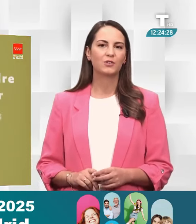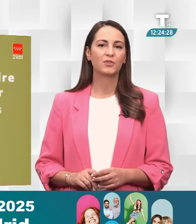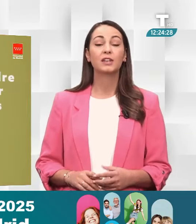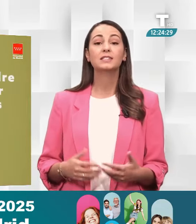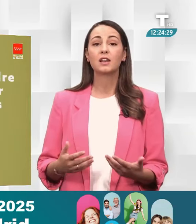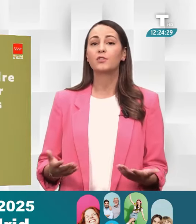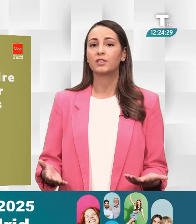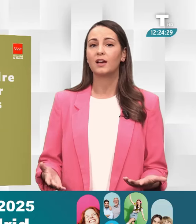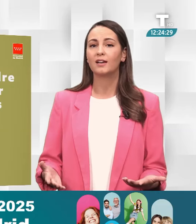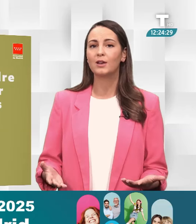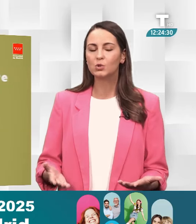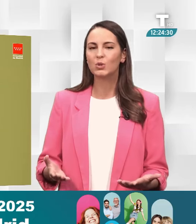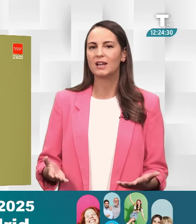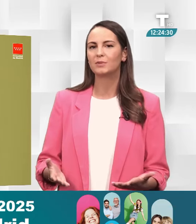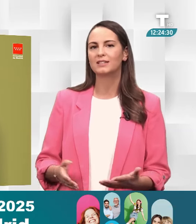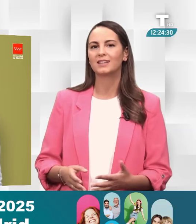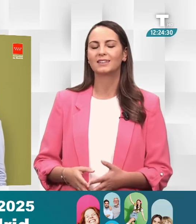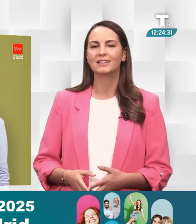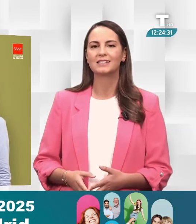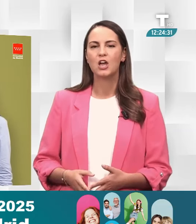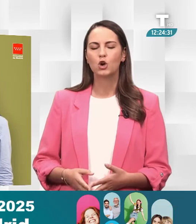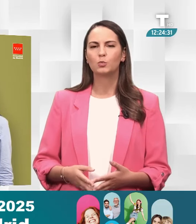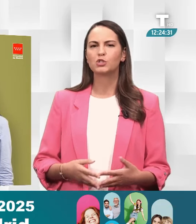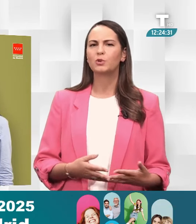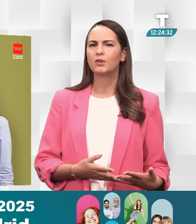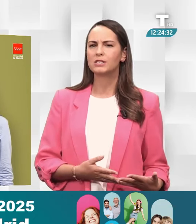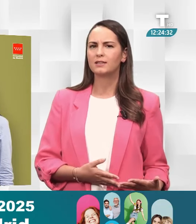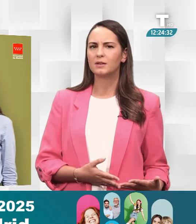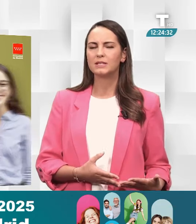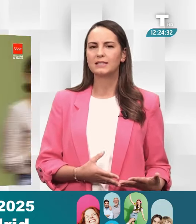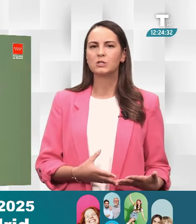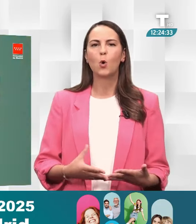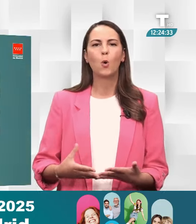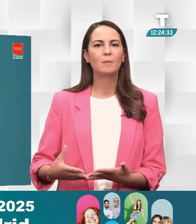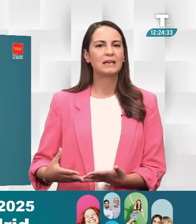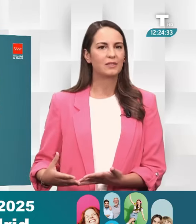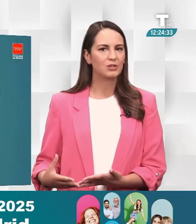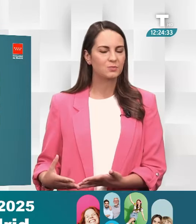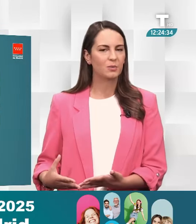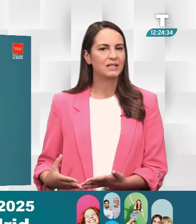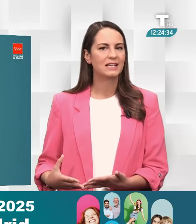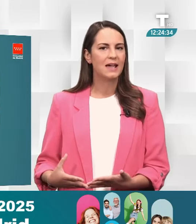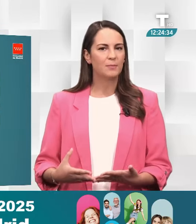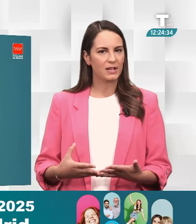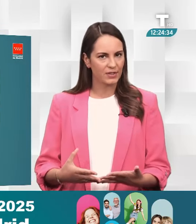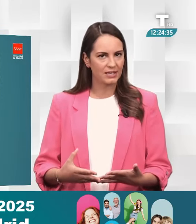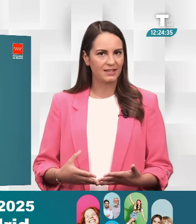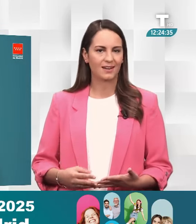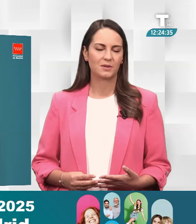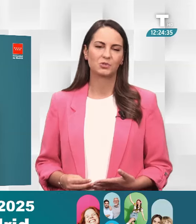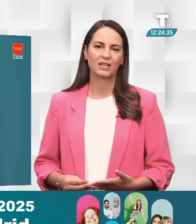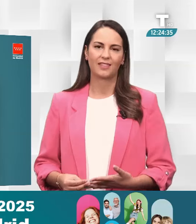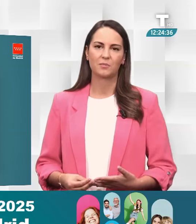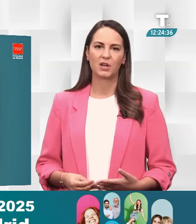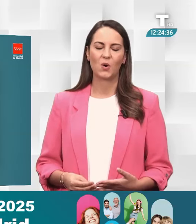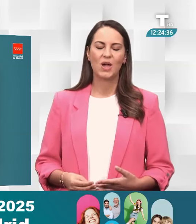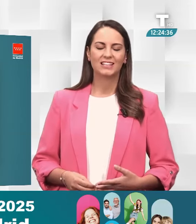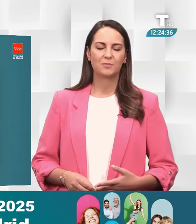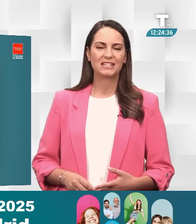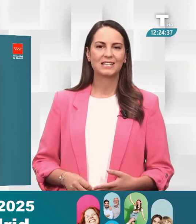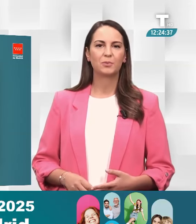cada oficina y se reforzará el uso de herramientas digitales como simuladores de entrevistas o aplicaciones móviles para facilitar la búsqueda de